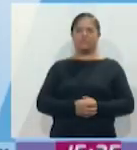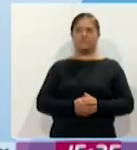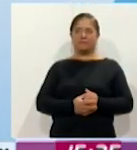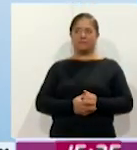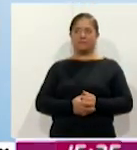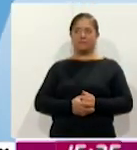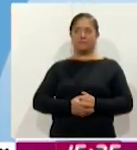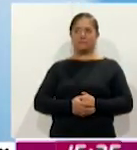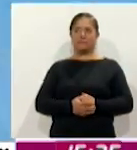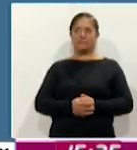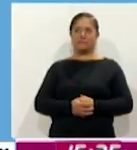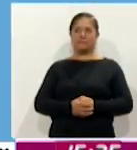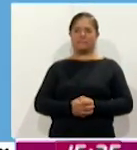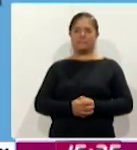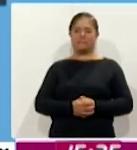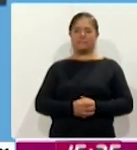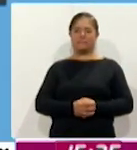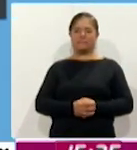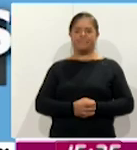Continuamos.